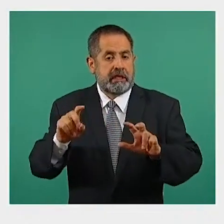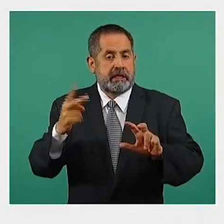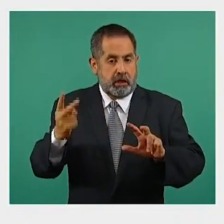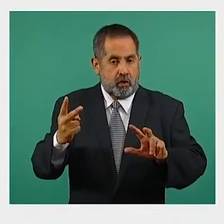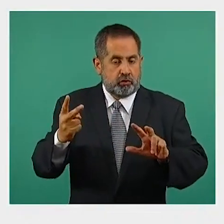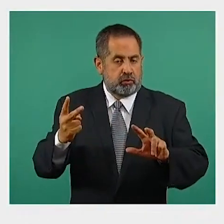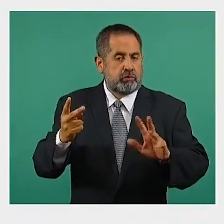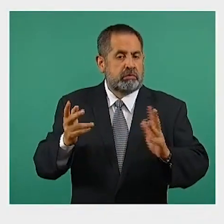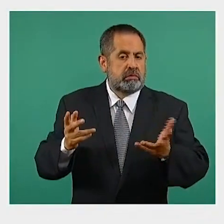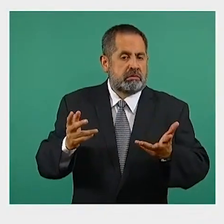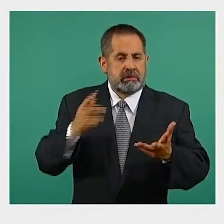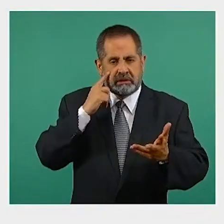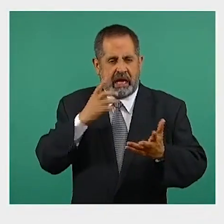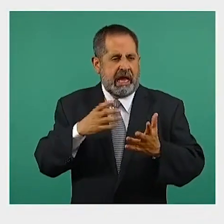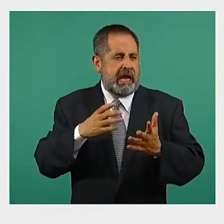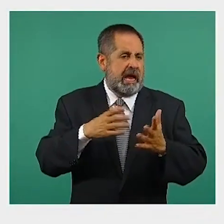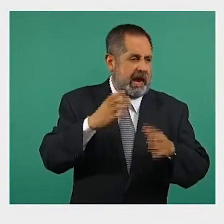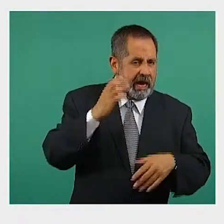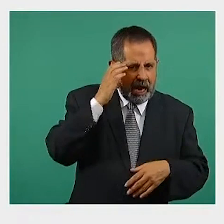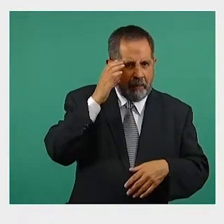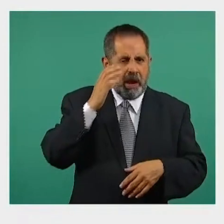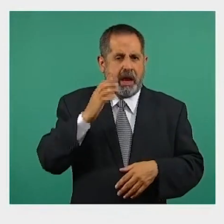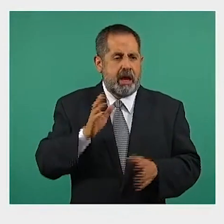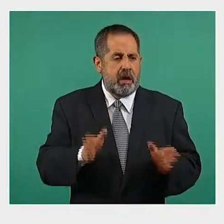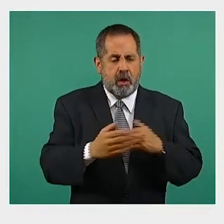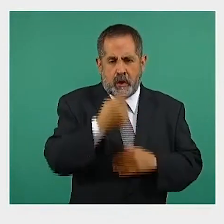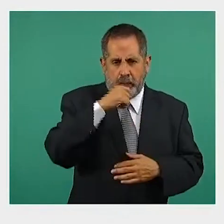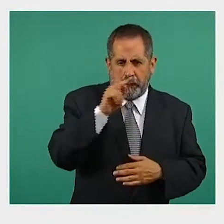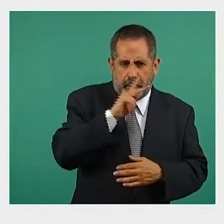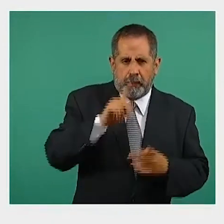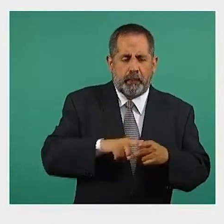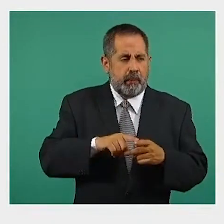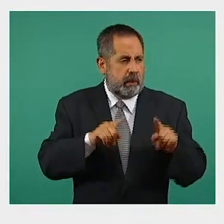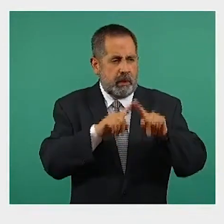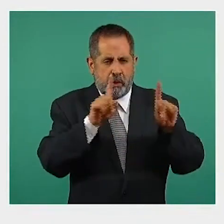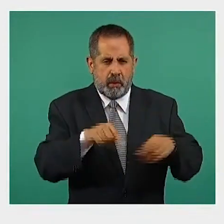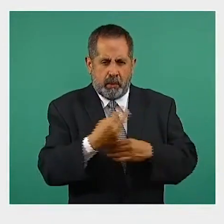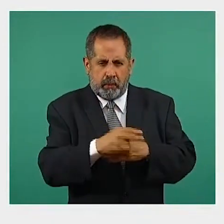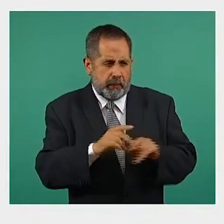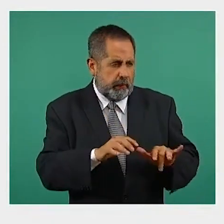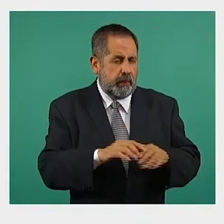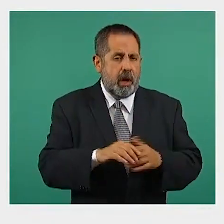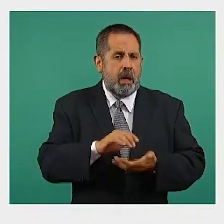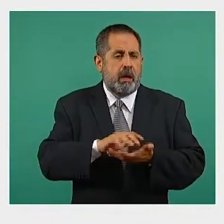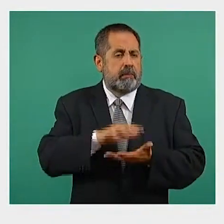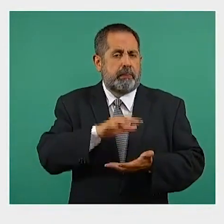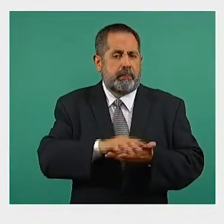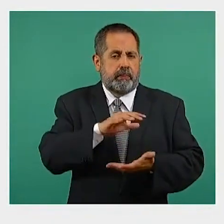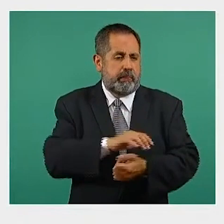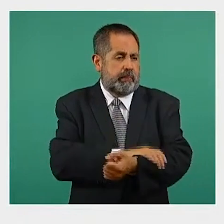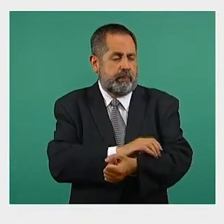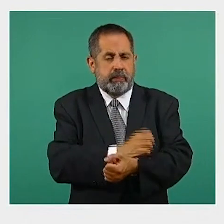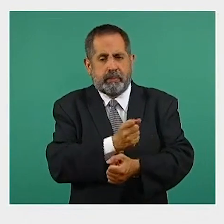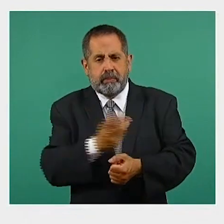11,832, básicamente camas de hospital, ventiladores, monitores, bombas de infusión, que cada paciente crítico ocupa